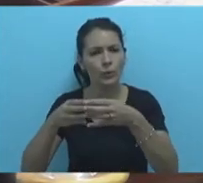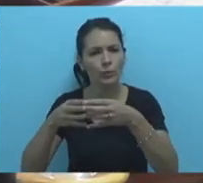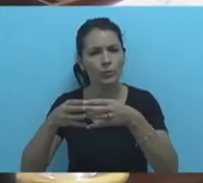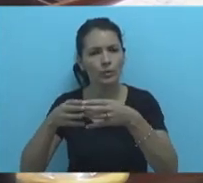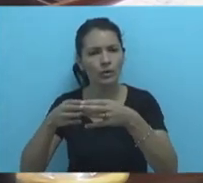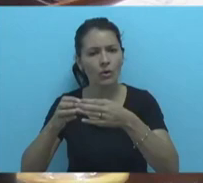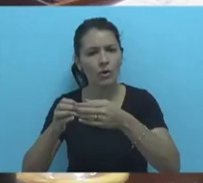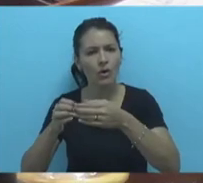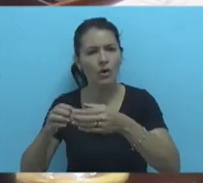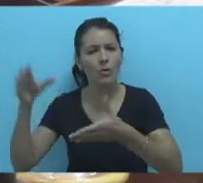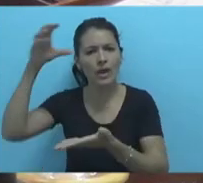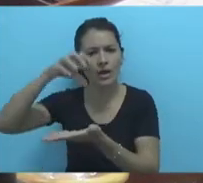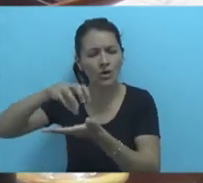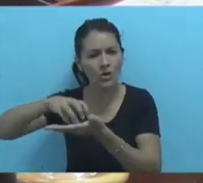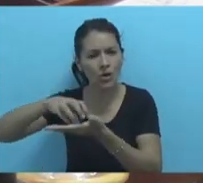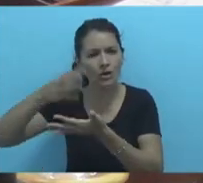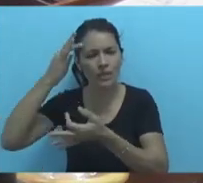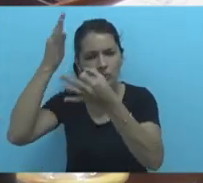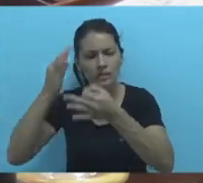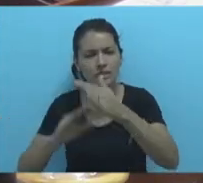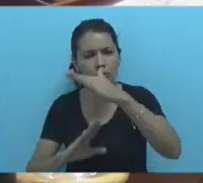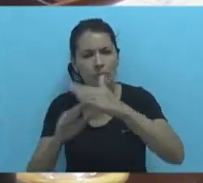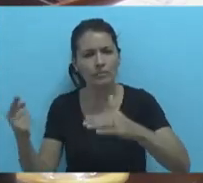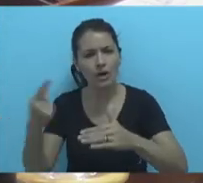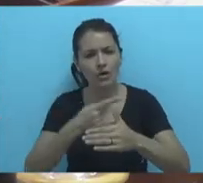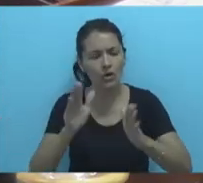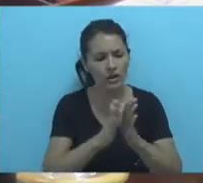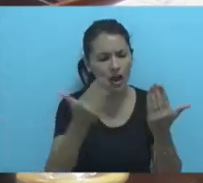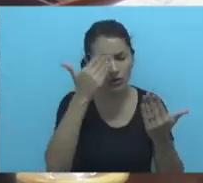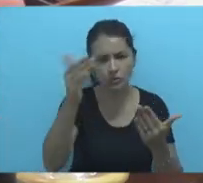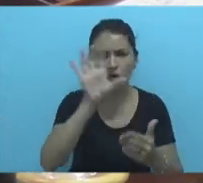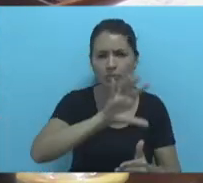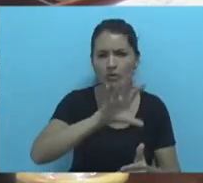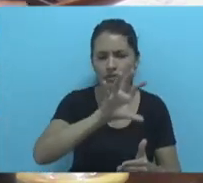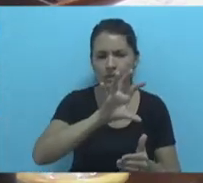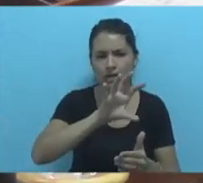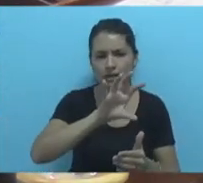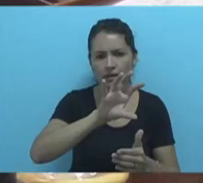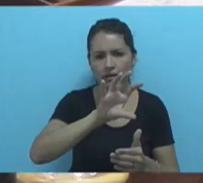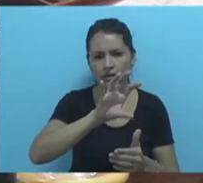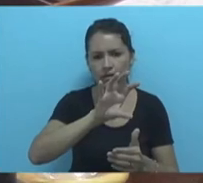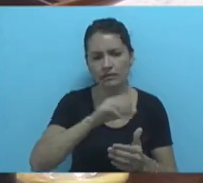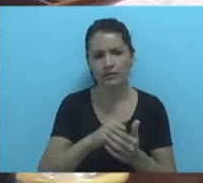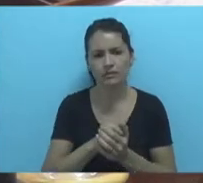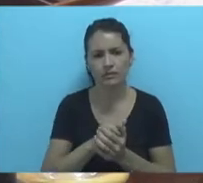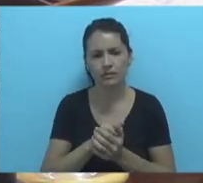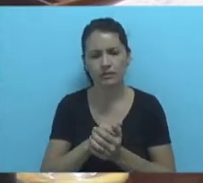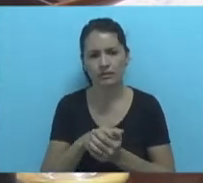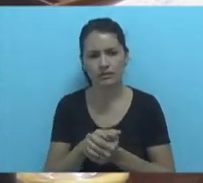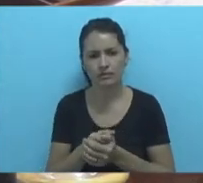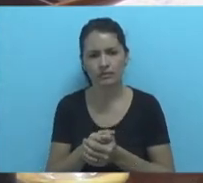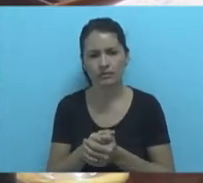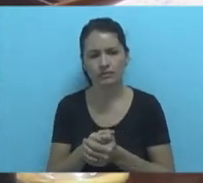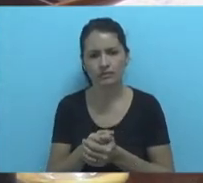provincia que violenta la constitución de la provincia de Santa Fe, excediendo la mayoría